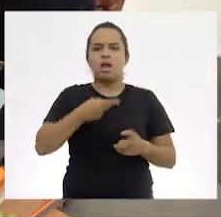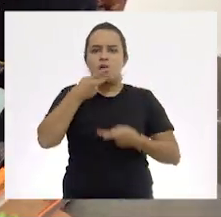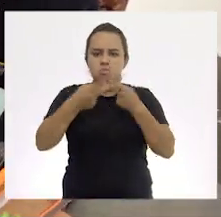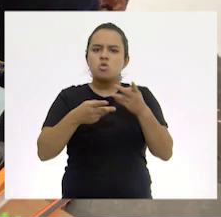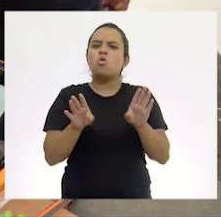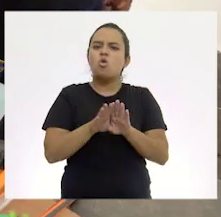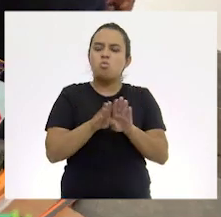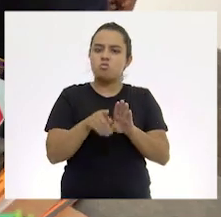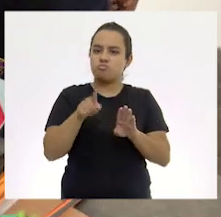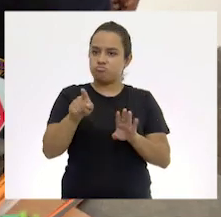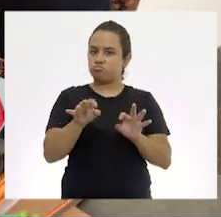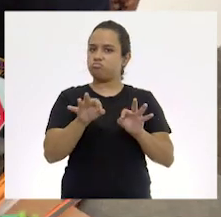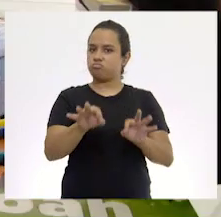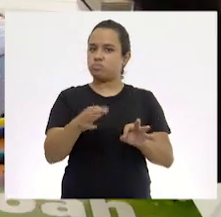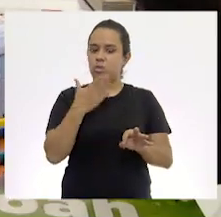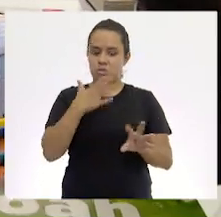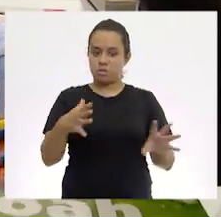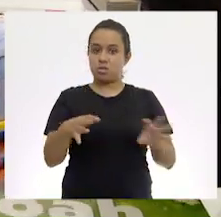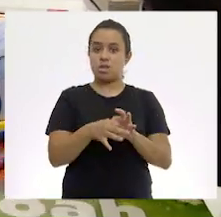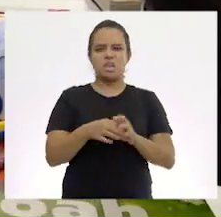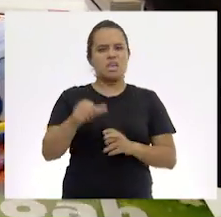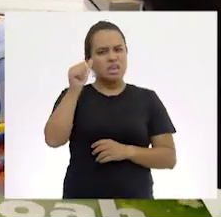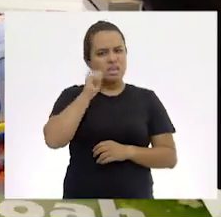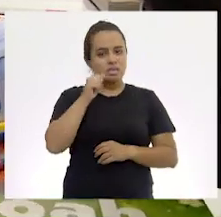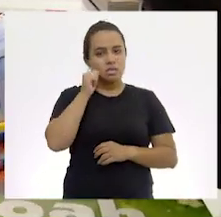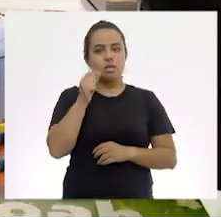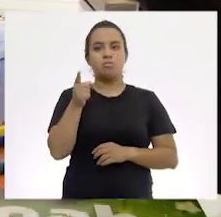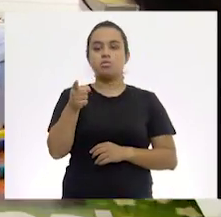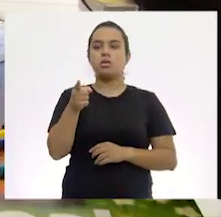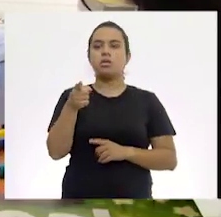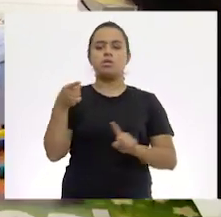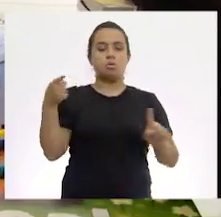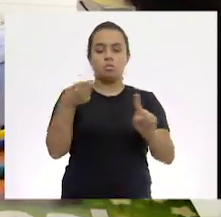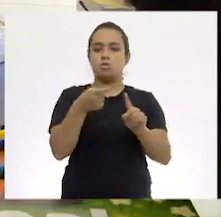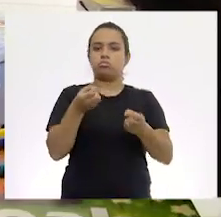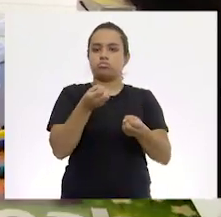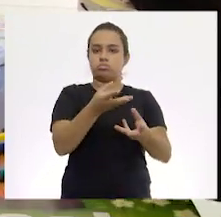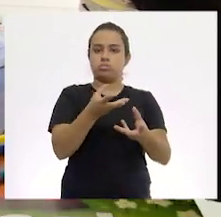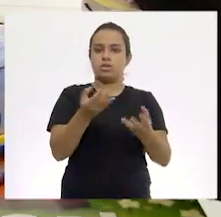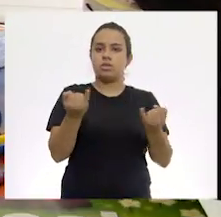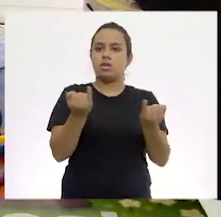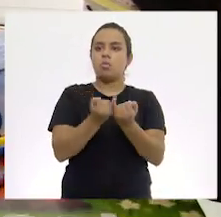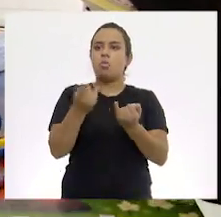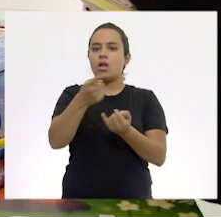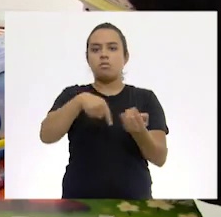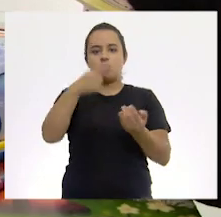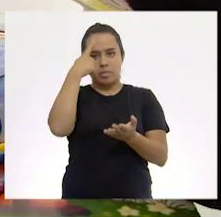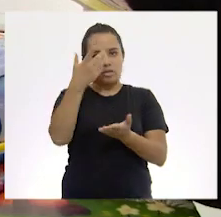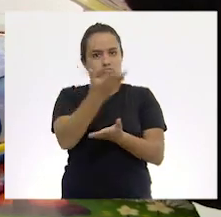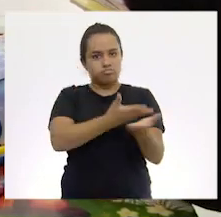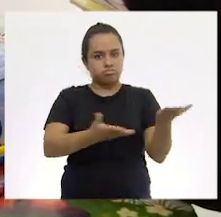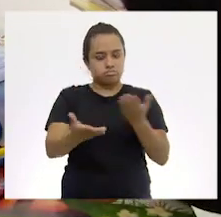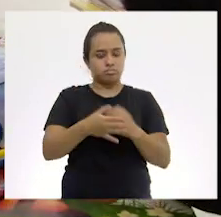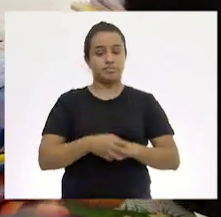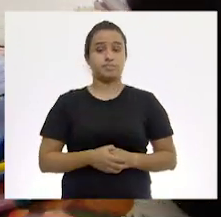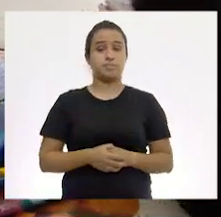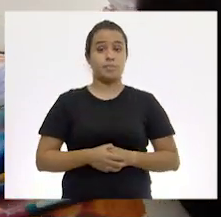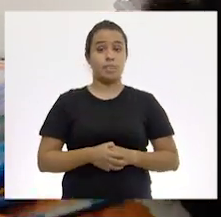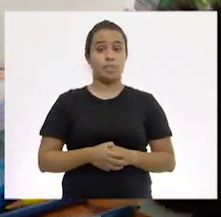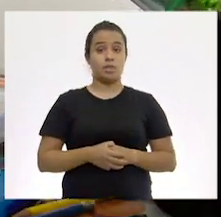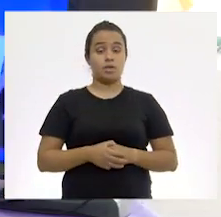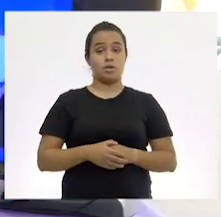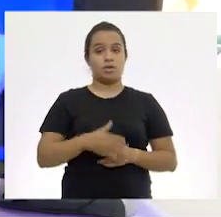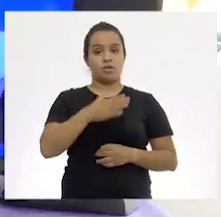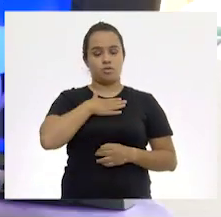con propiedad y por lo regular siempre plantean el mismo propósito que el que se quiere compartir. Yo creo que